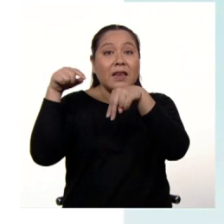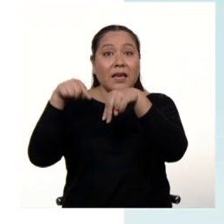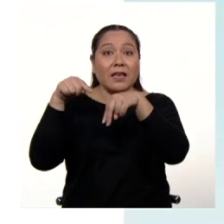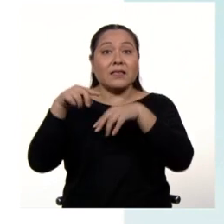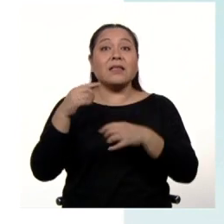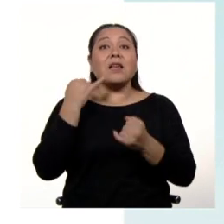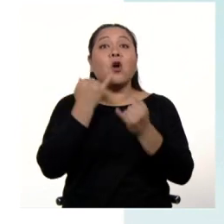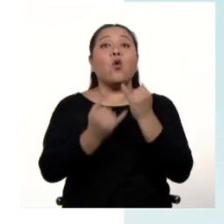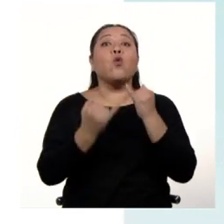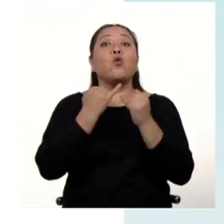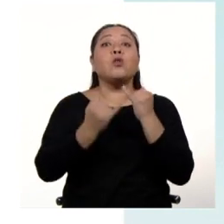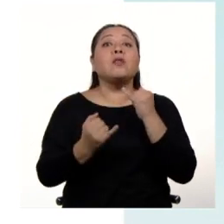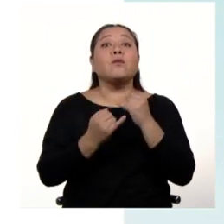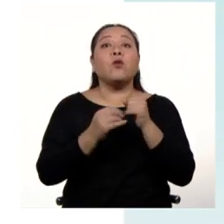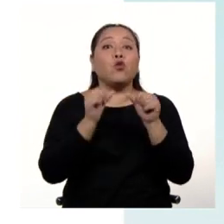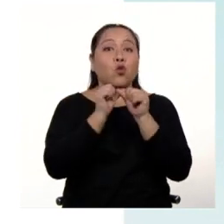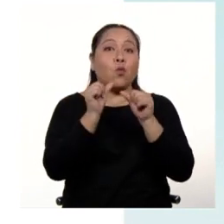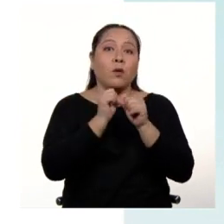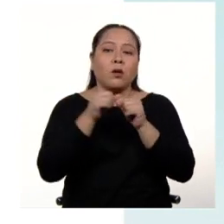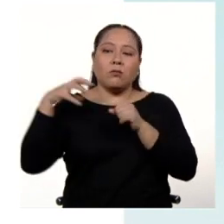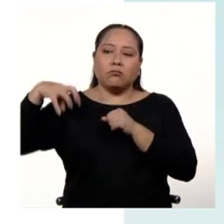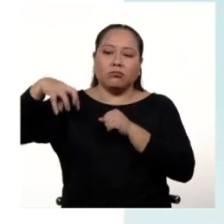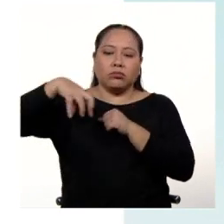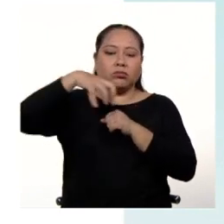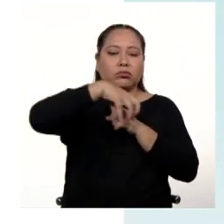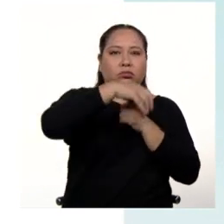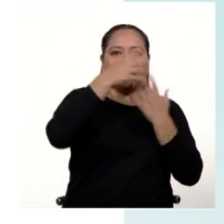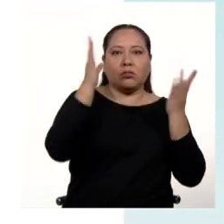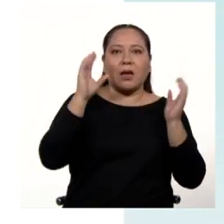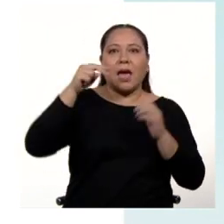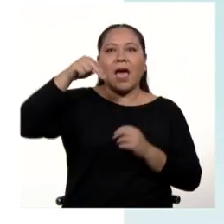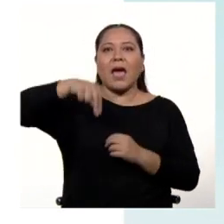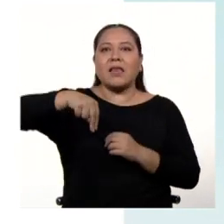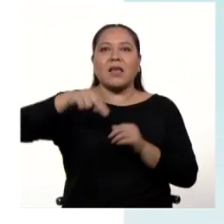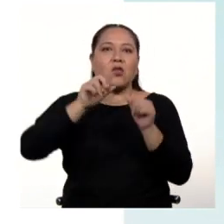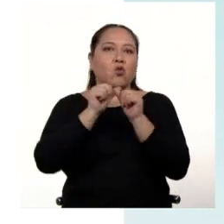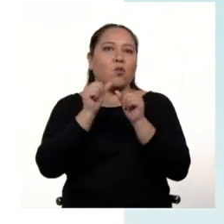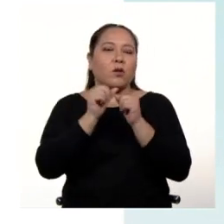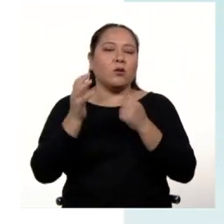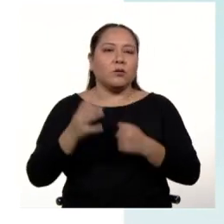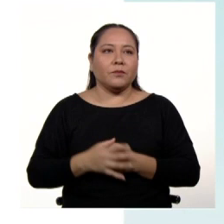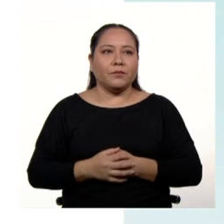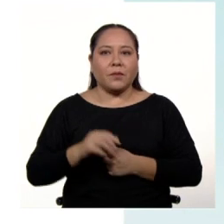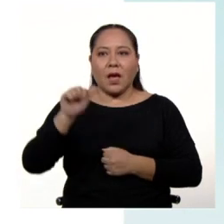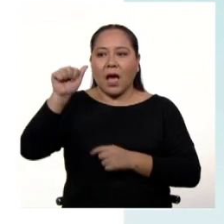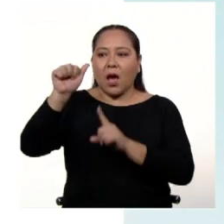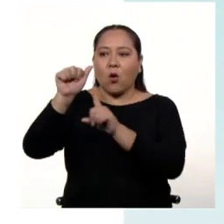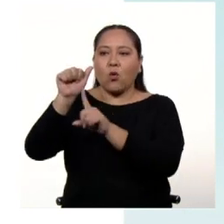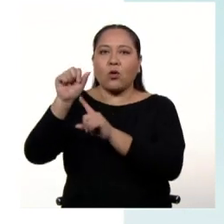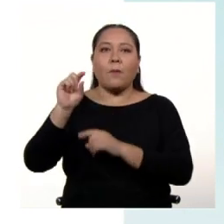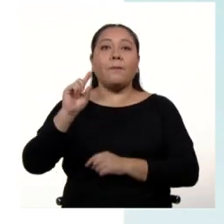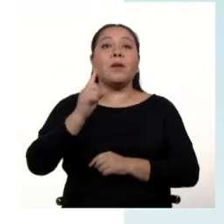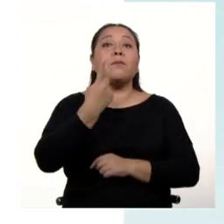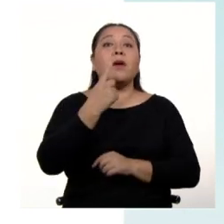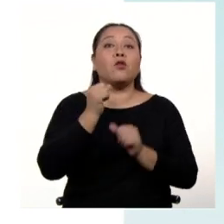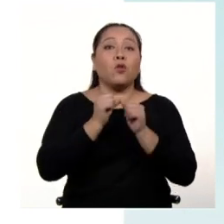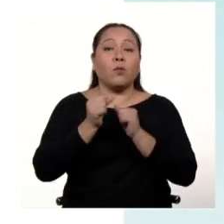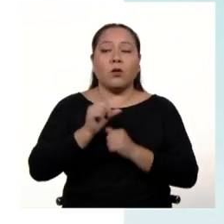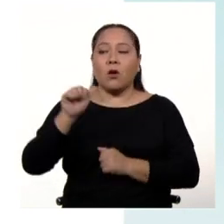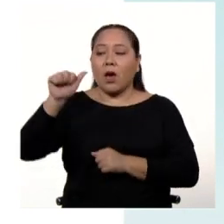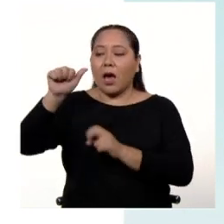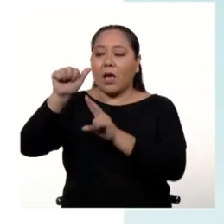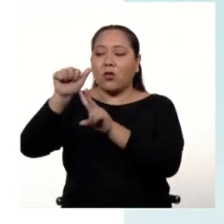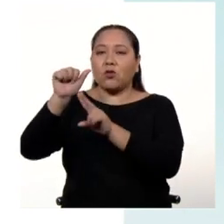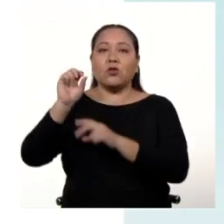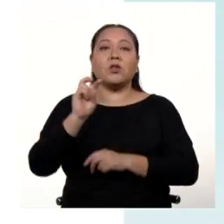término de n términos, donde A sub 1 es el primer término, A sub 2 es